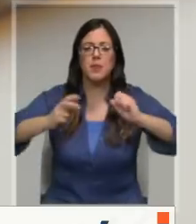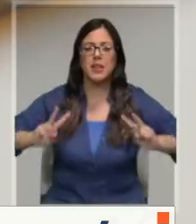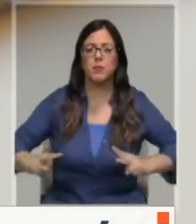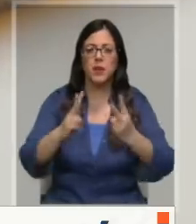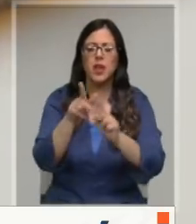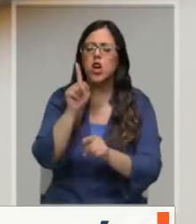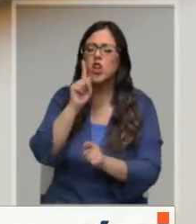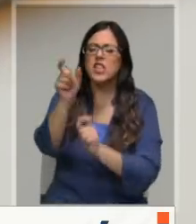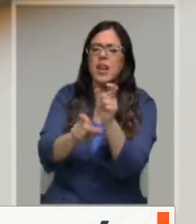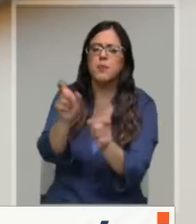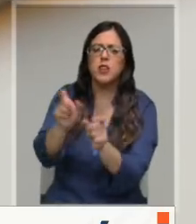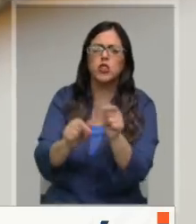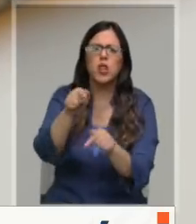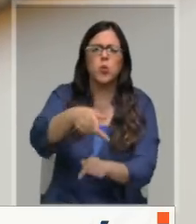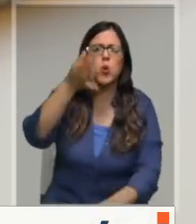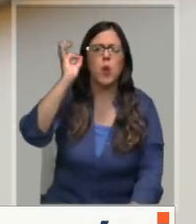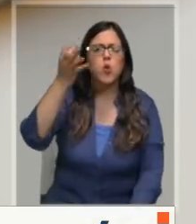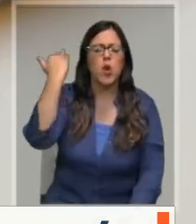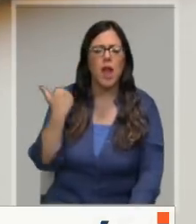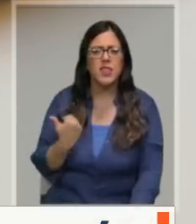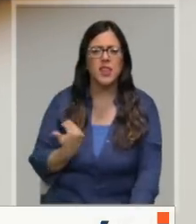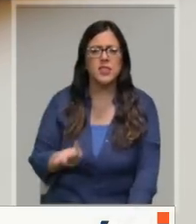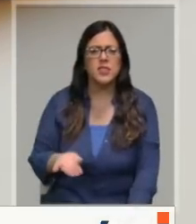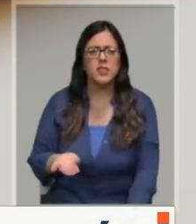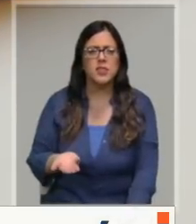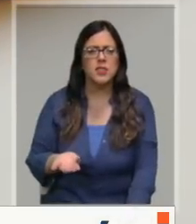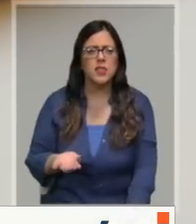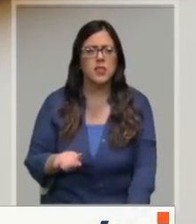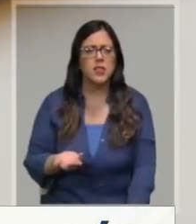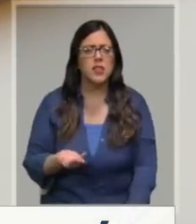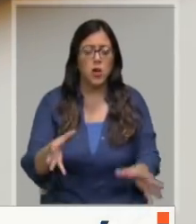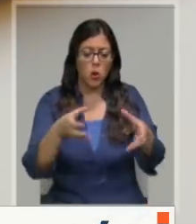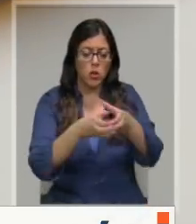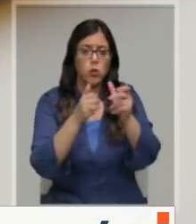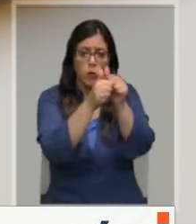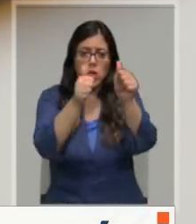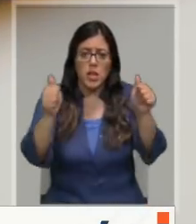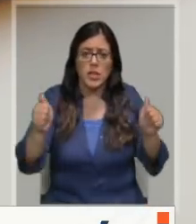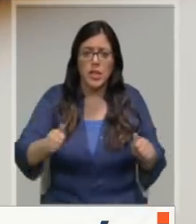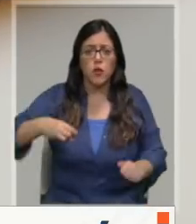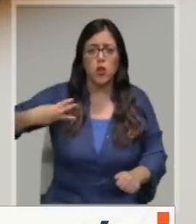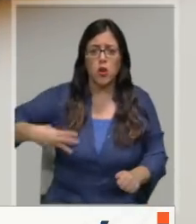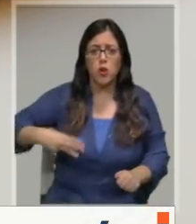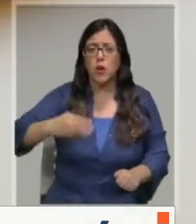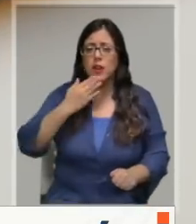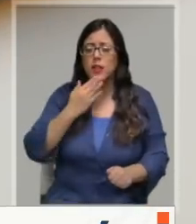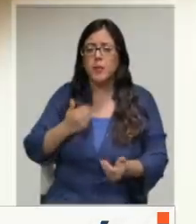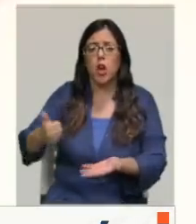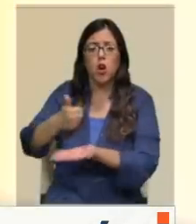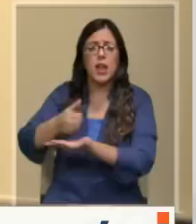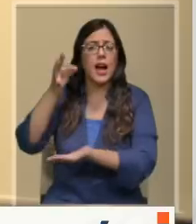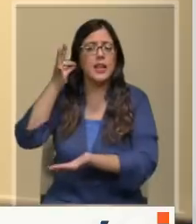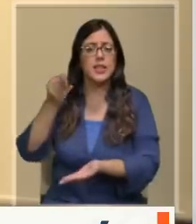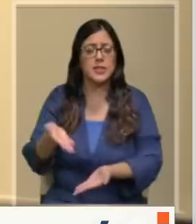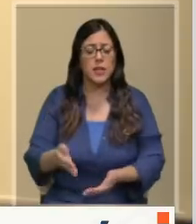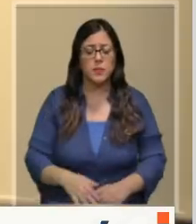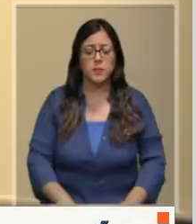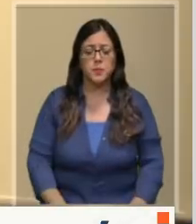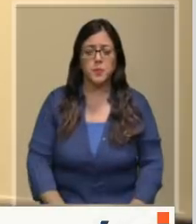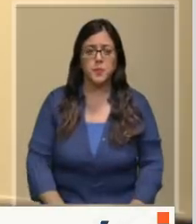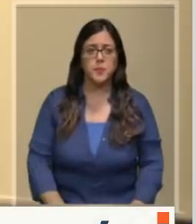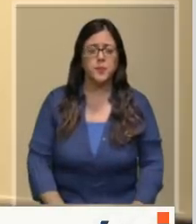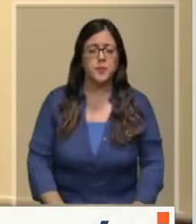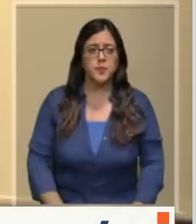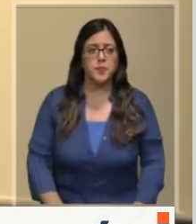de la municipalidad tuviste esas reuniones? Con el equipo directivo de la municipalidad y en una reunión con la alcaldesa de la municipalidad.